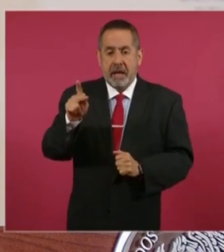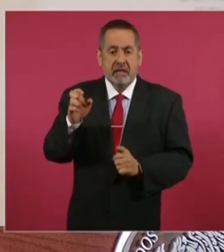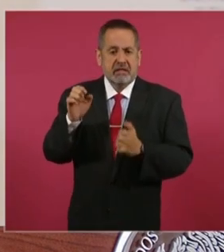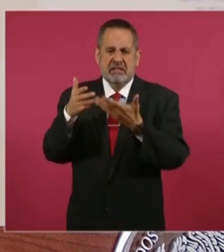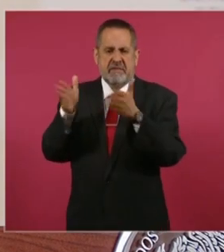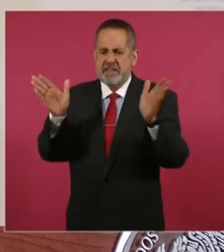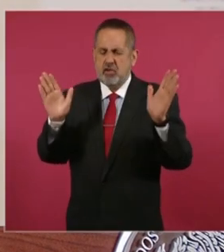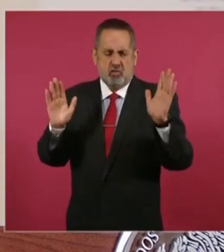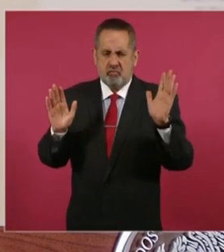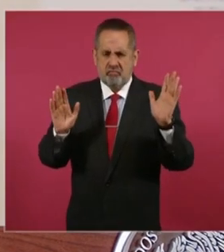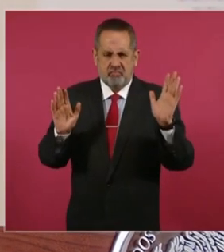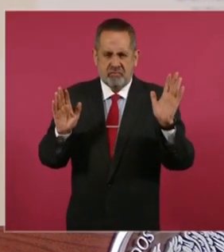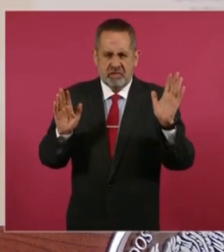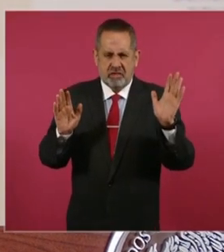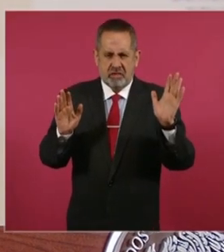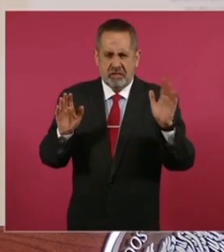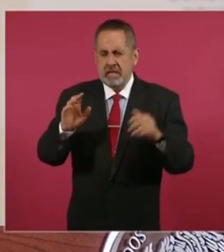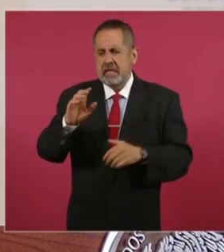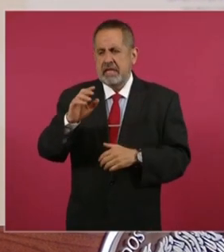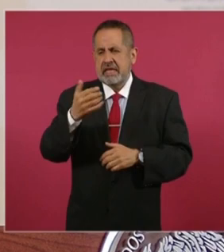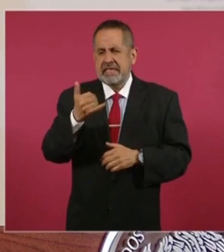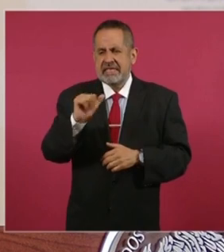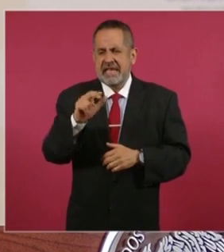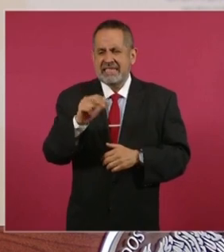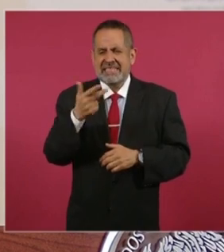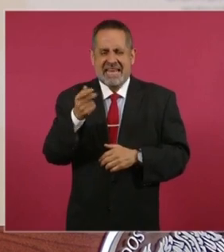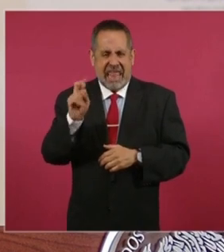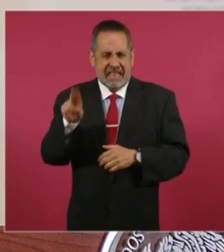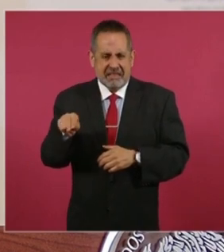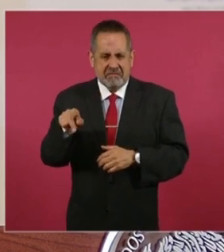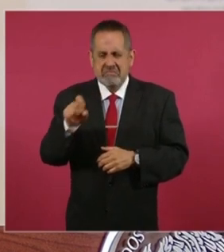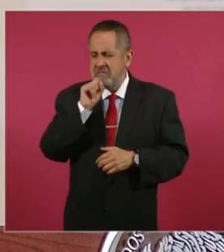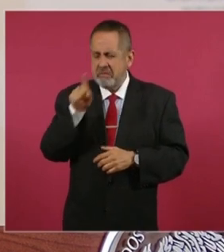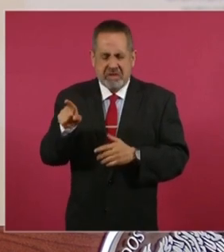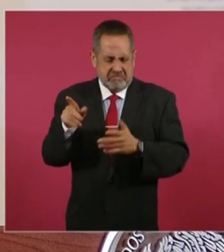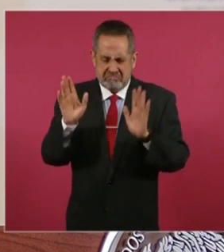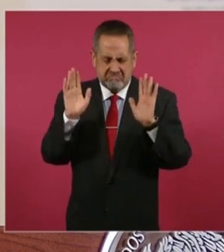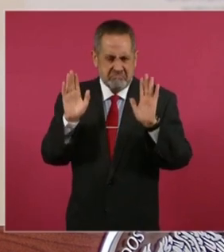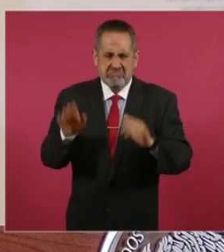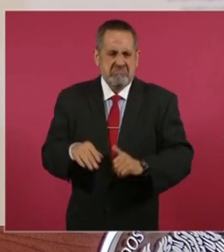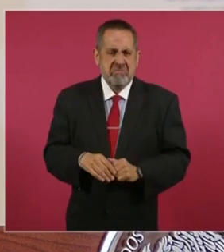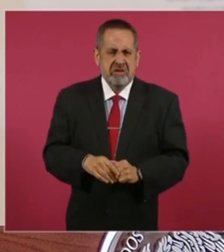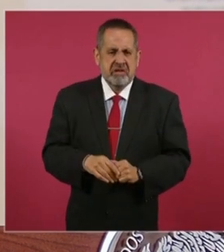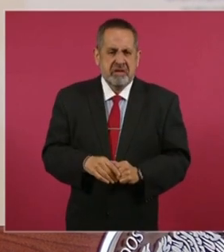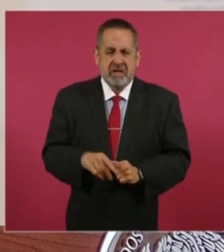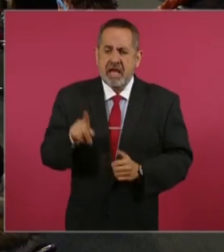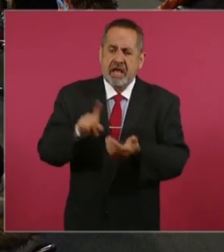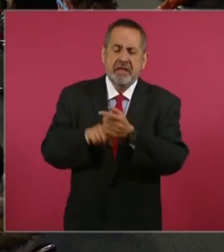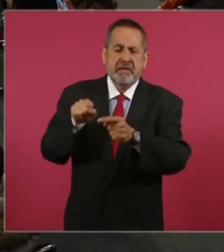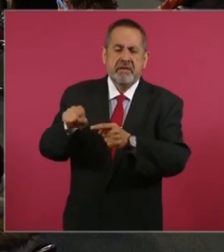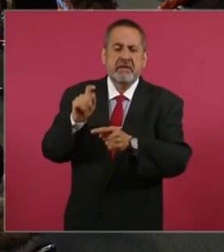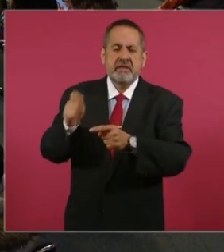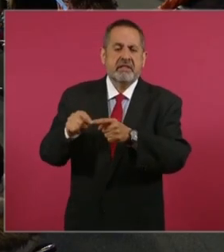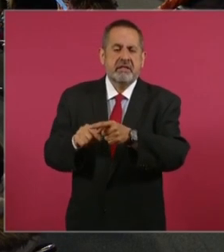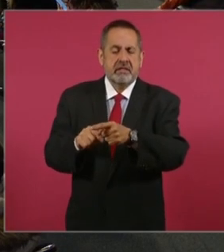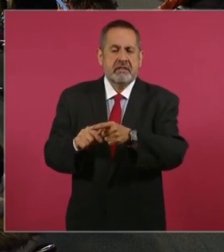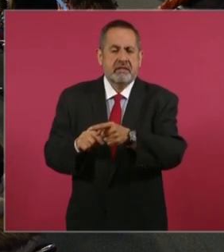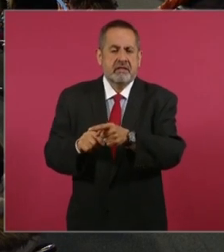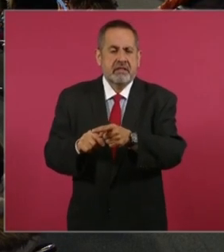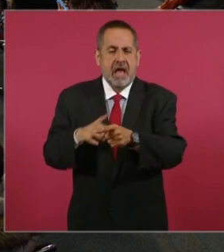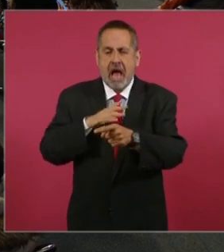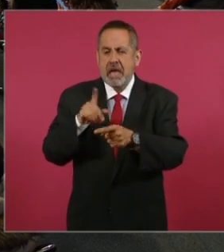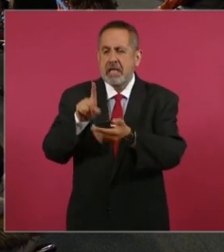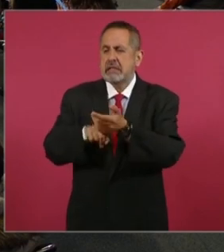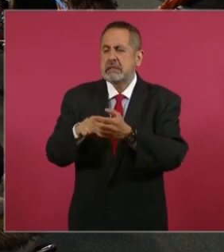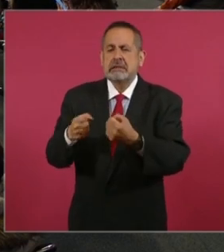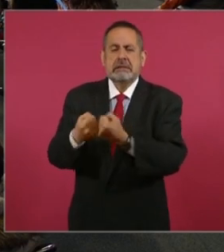y en el Yaxilán lo que hay es que hay un